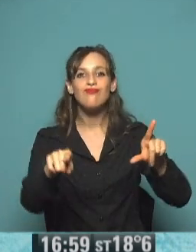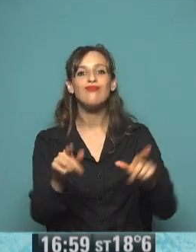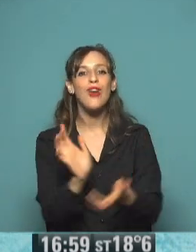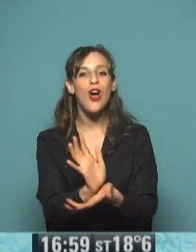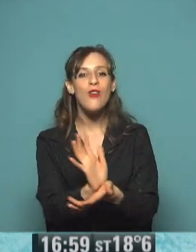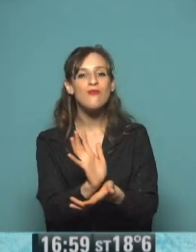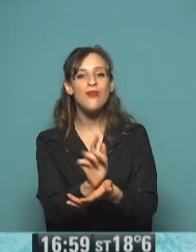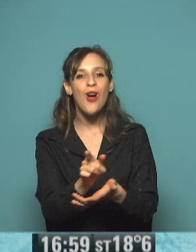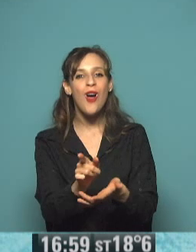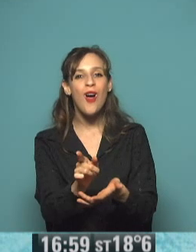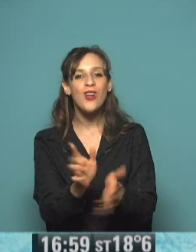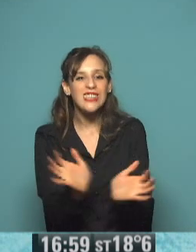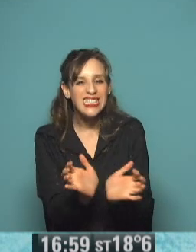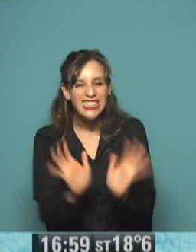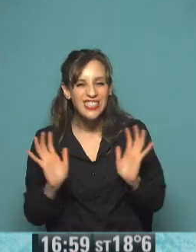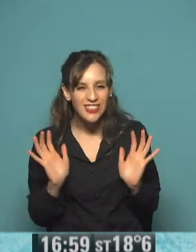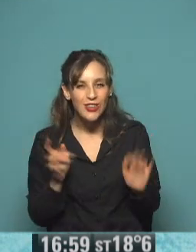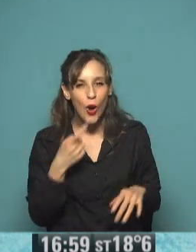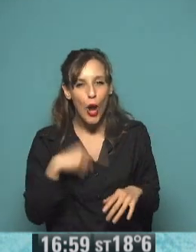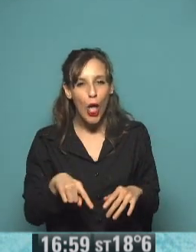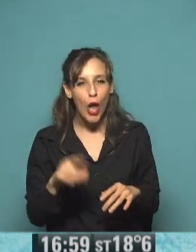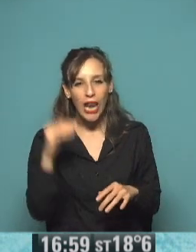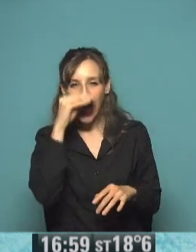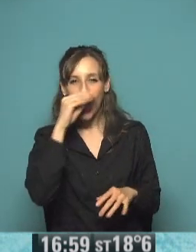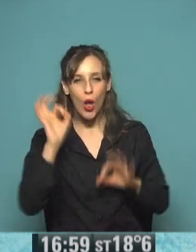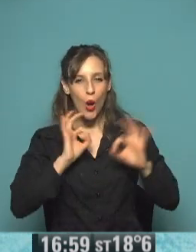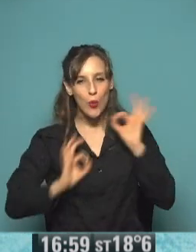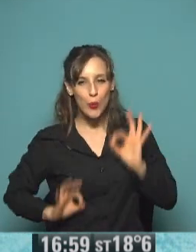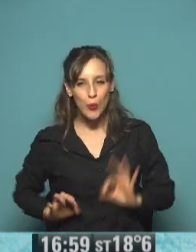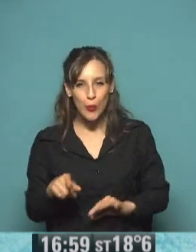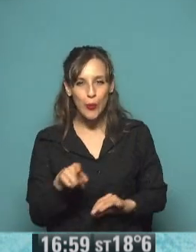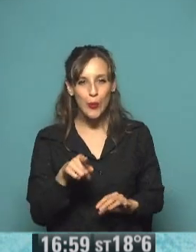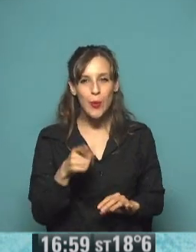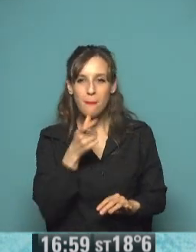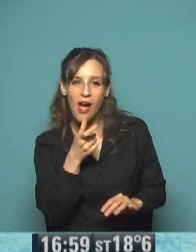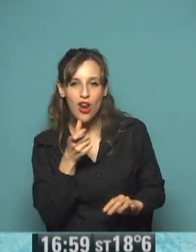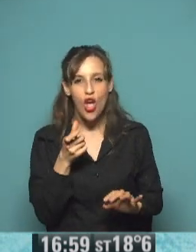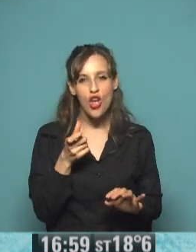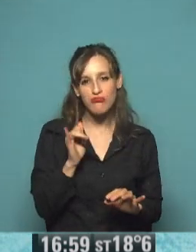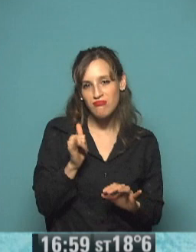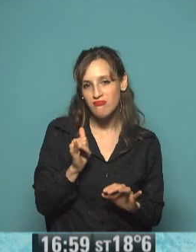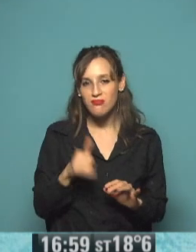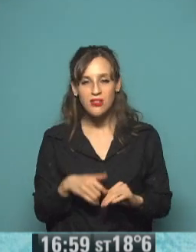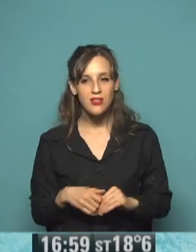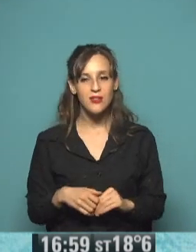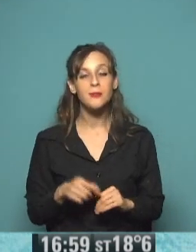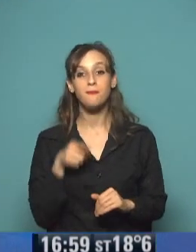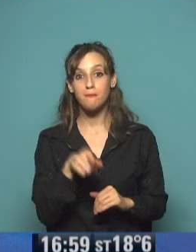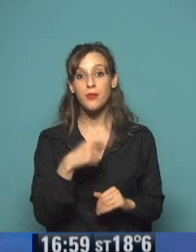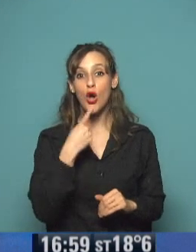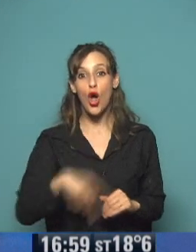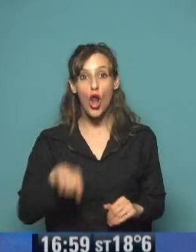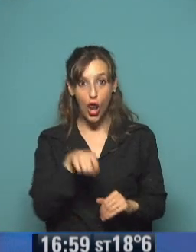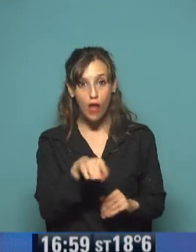Leopardito chiquitito, claro. Pero como de este color con manchitas, medio sí, marrón, medio amarillito, naranjado, naranja. Medio rojizo. Ese color se